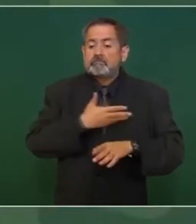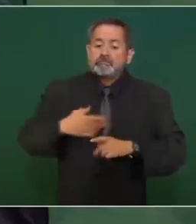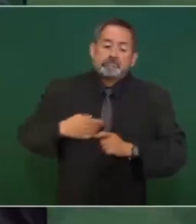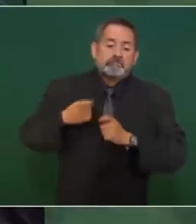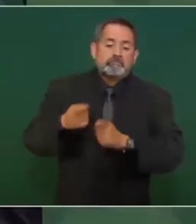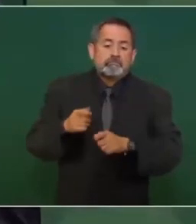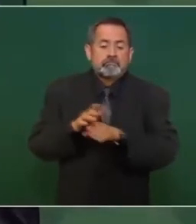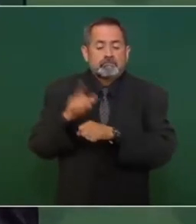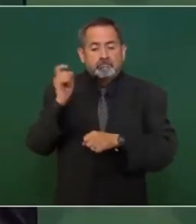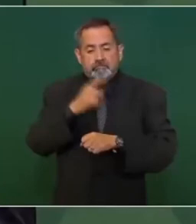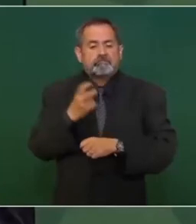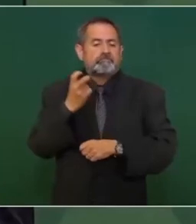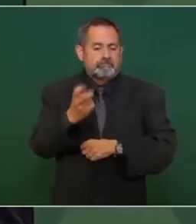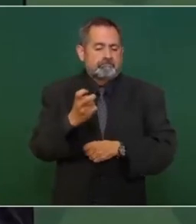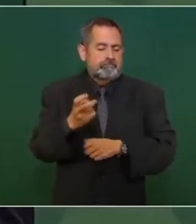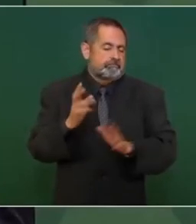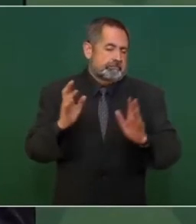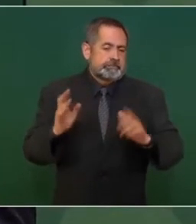difíciles.